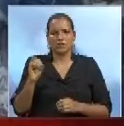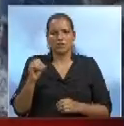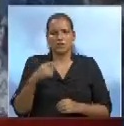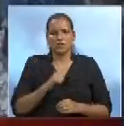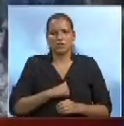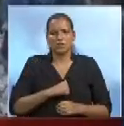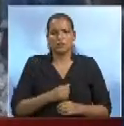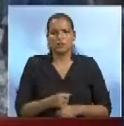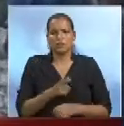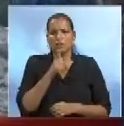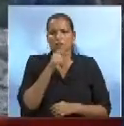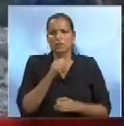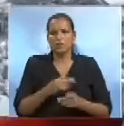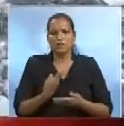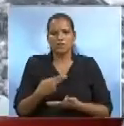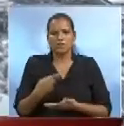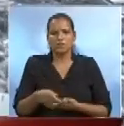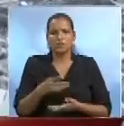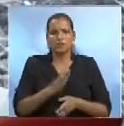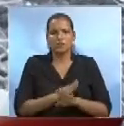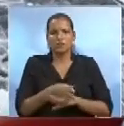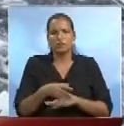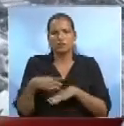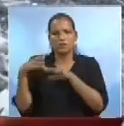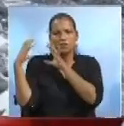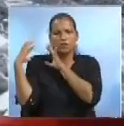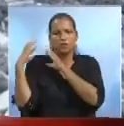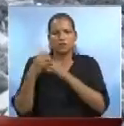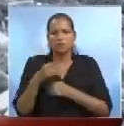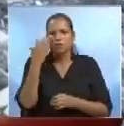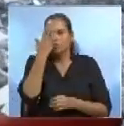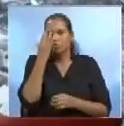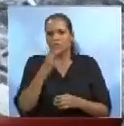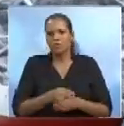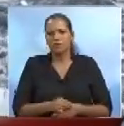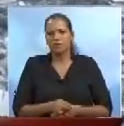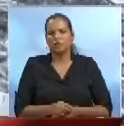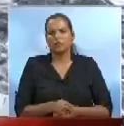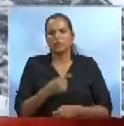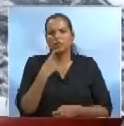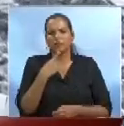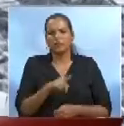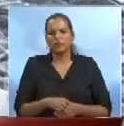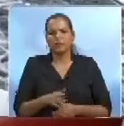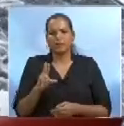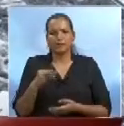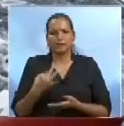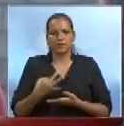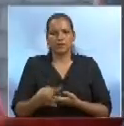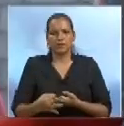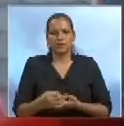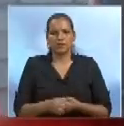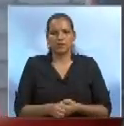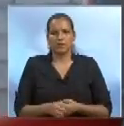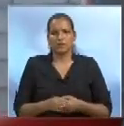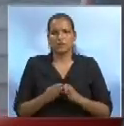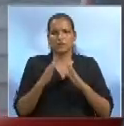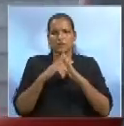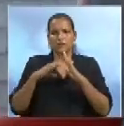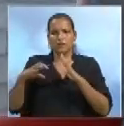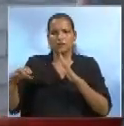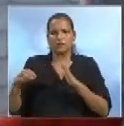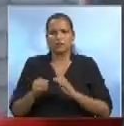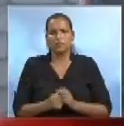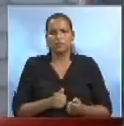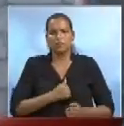en escombros debido a que el municipio de Esmeraldas procedió a demolerla por el peligro que representaba a sus vecinos.